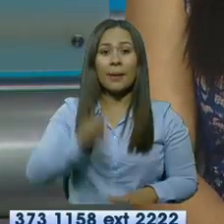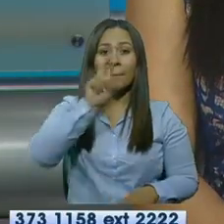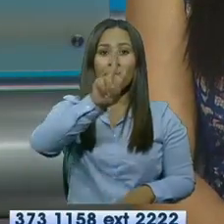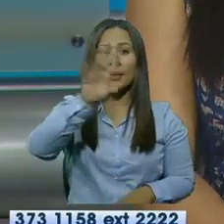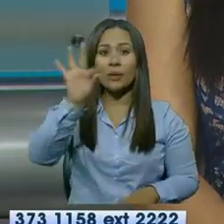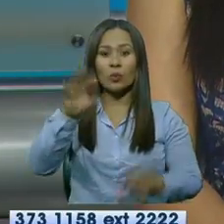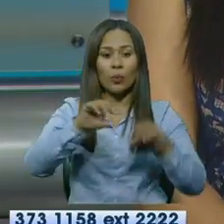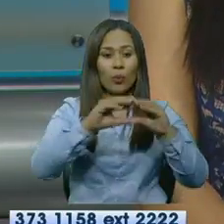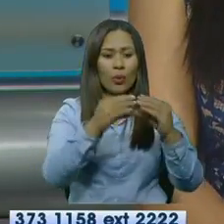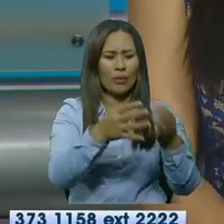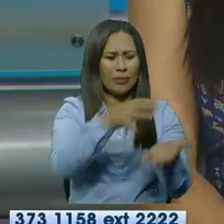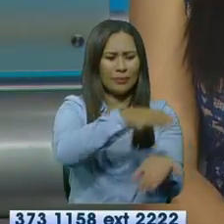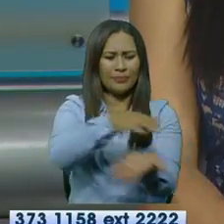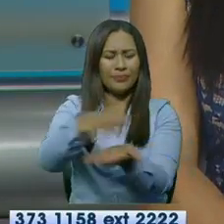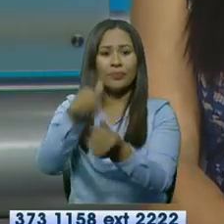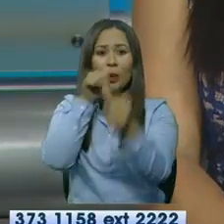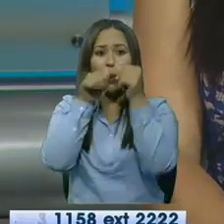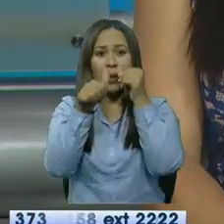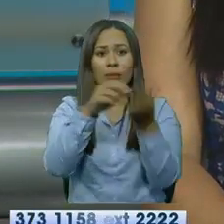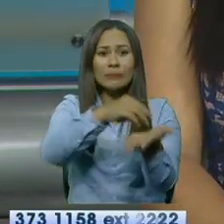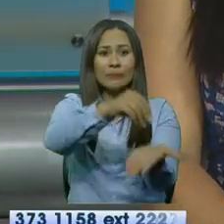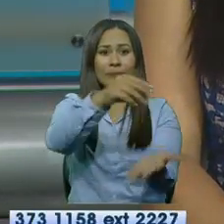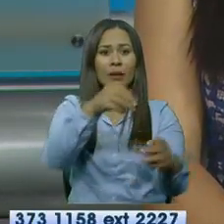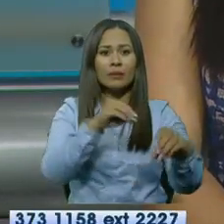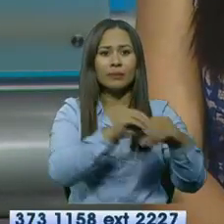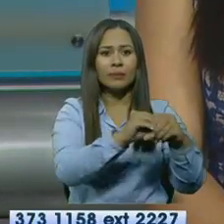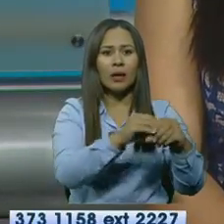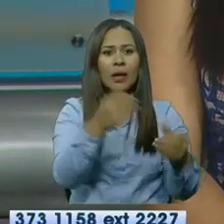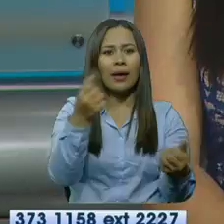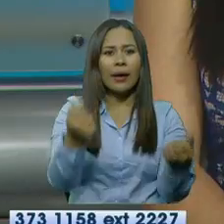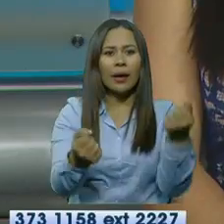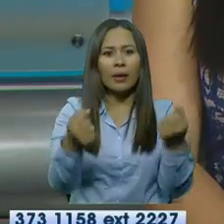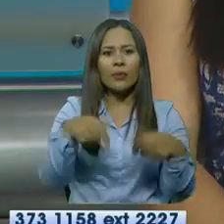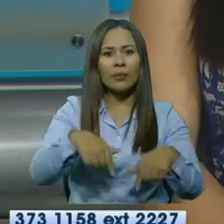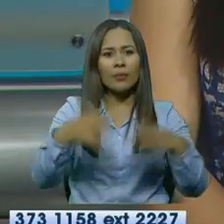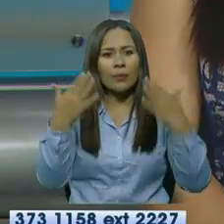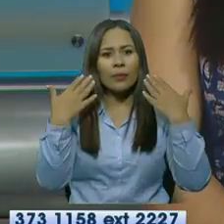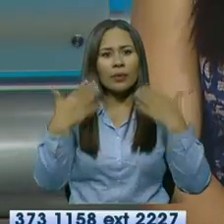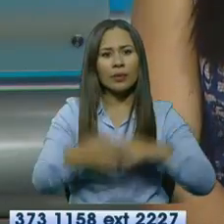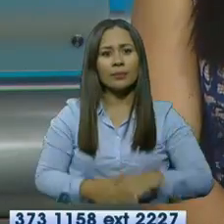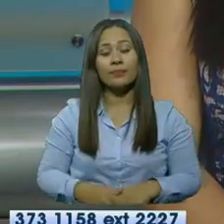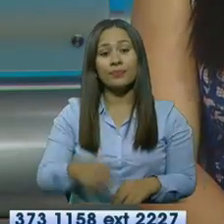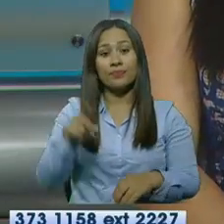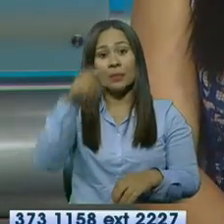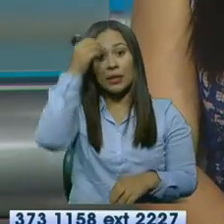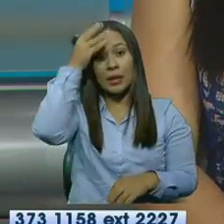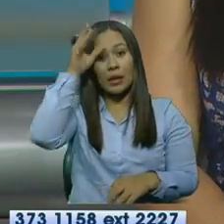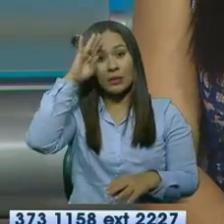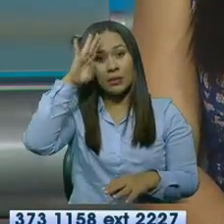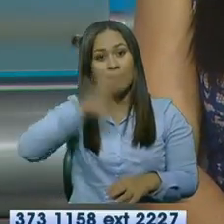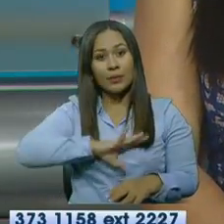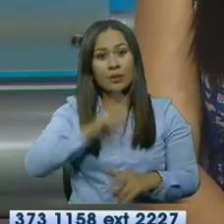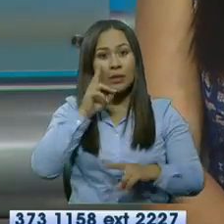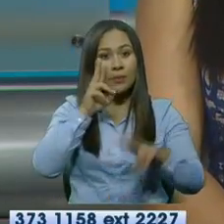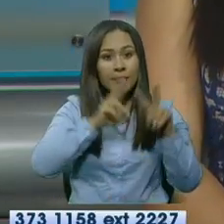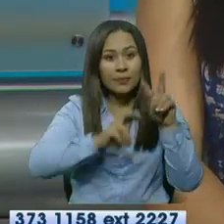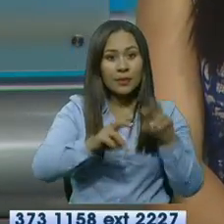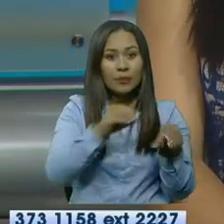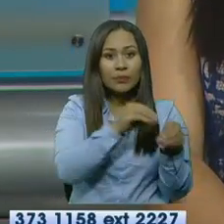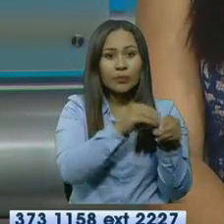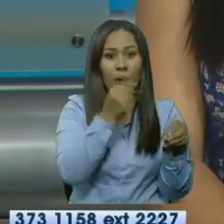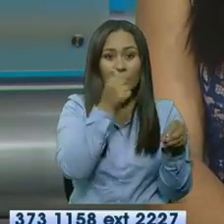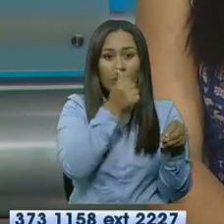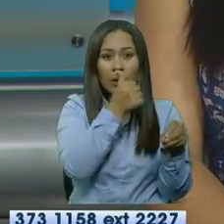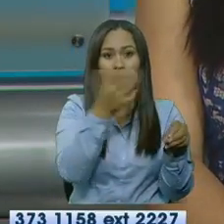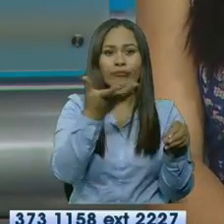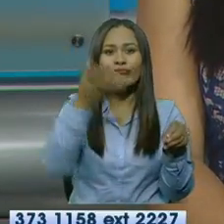29 bloques de cocaína estaban encaletados en el interior de un vehículo en Guayaquil. Según inteligencia de la policía, la sustancia habría ingresado